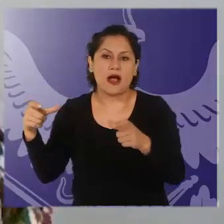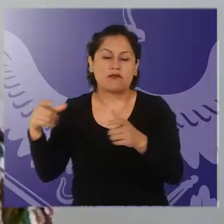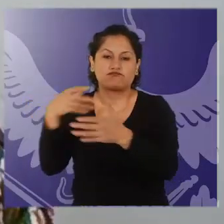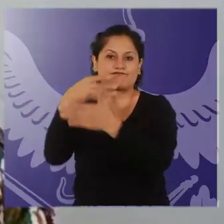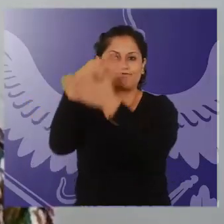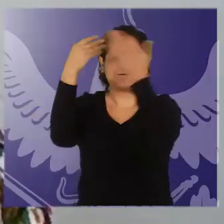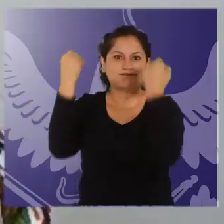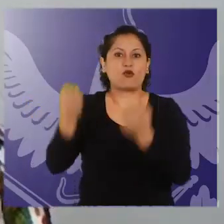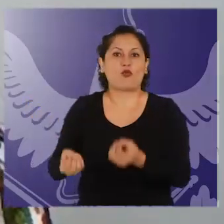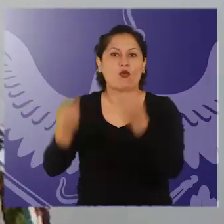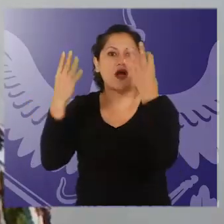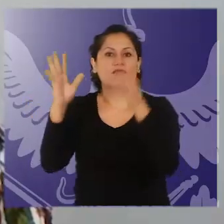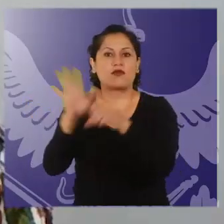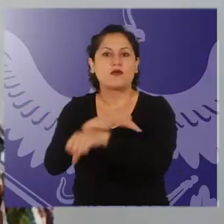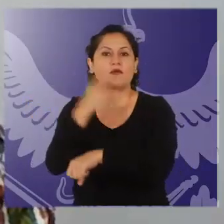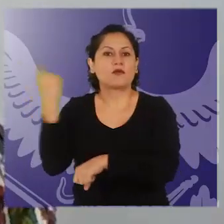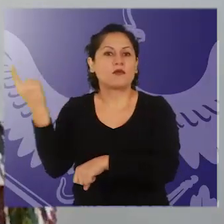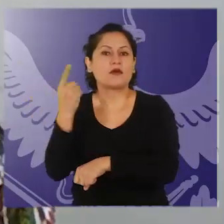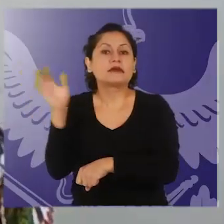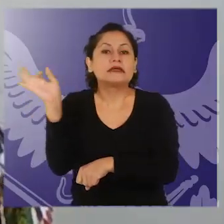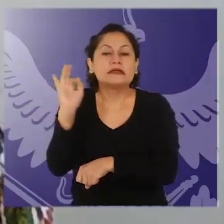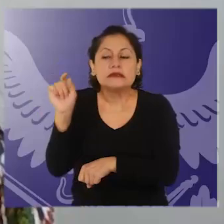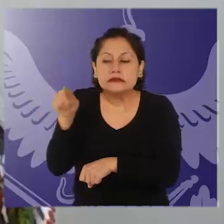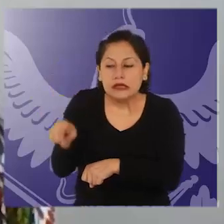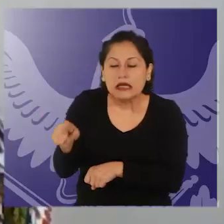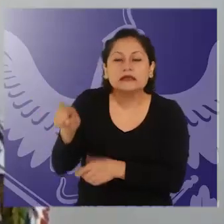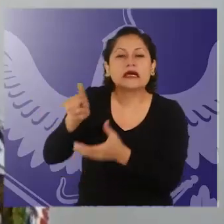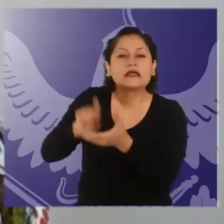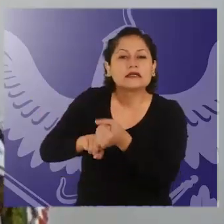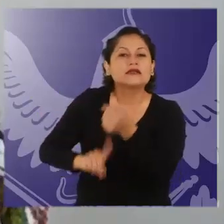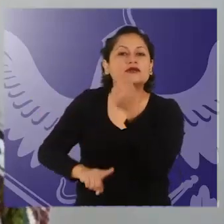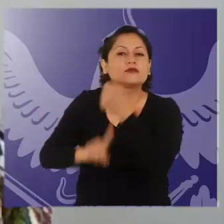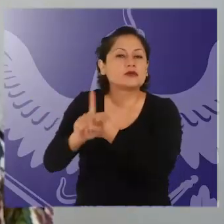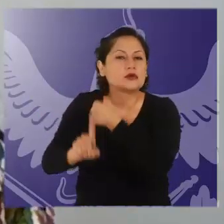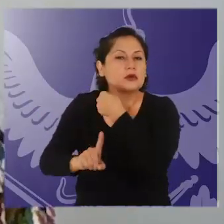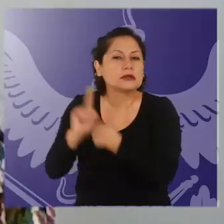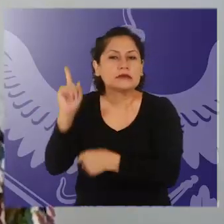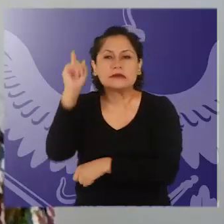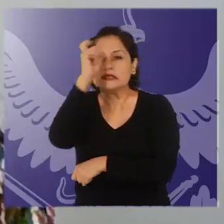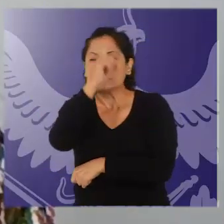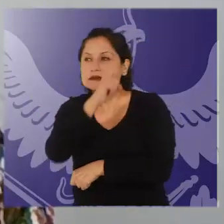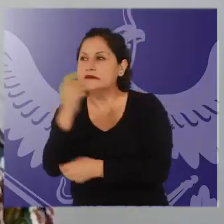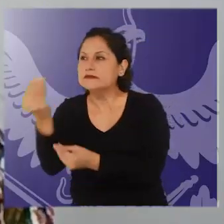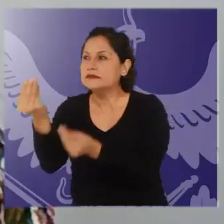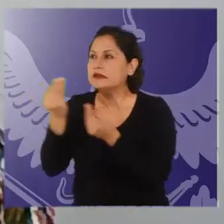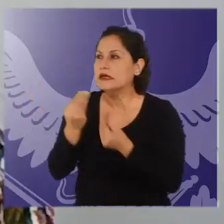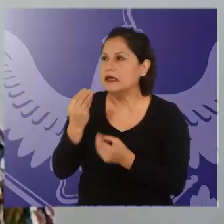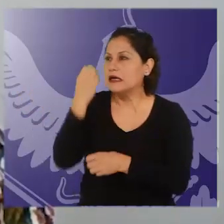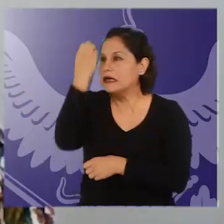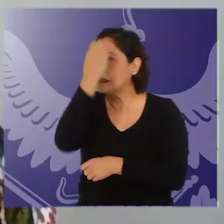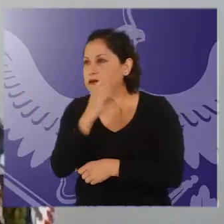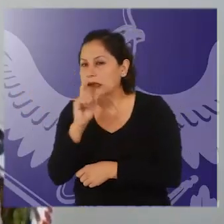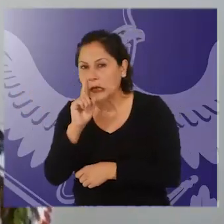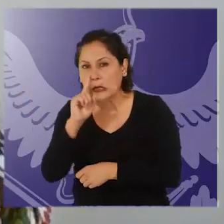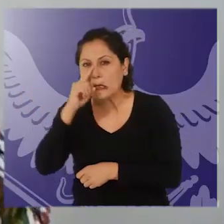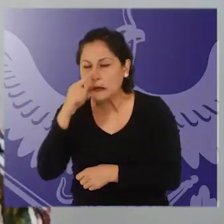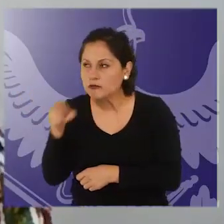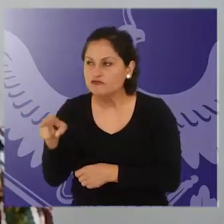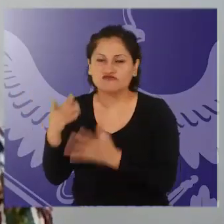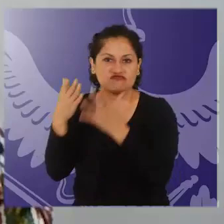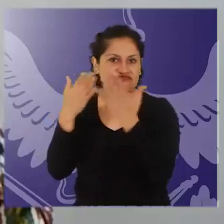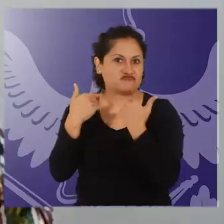no oficialmente, porque puede haber un subregistro dadas las dificultades para acceder a las pruebas y en muchos